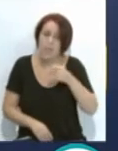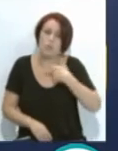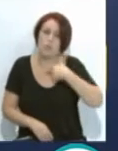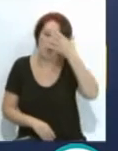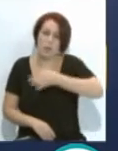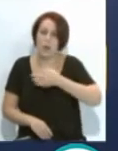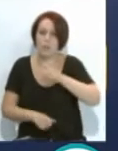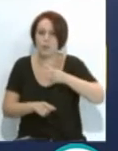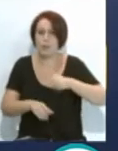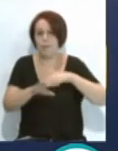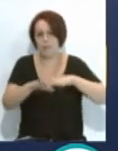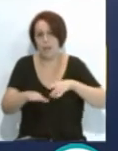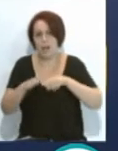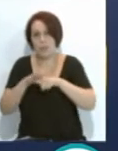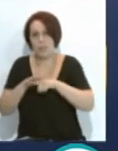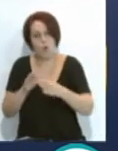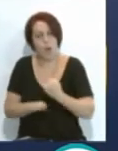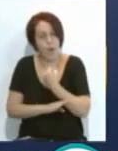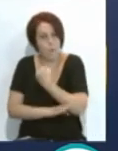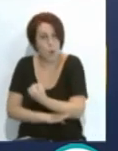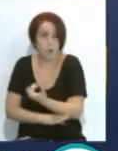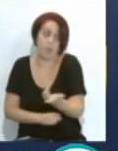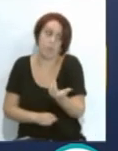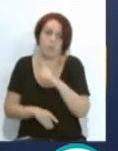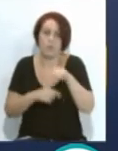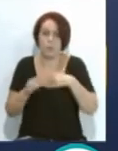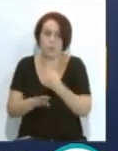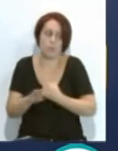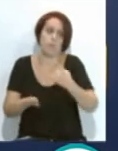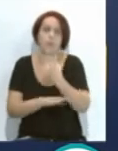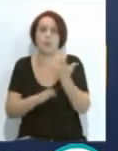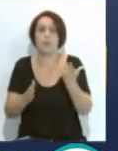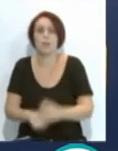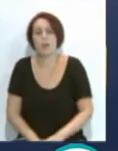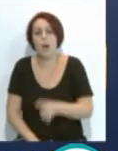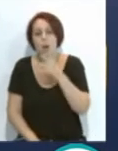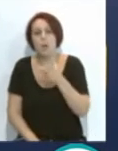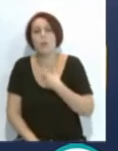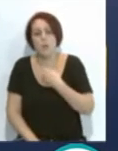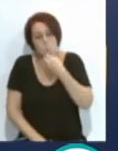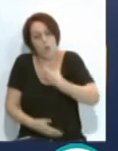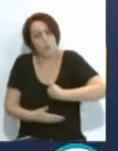del club, vamos, hasta ahí podía llegar después de estar en primera división. Y ahora, pues, es bueno que nos exijan,